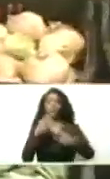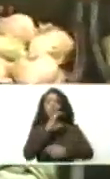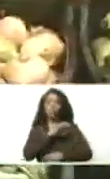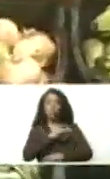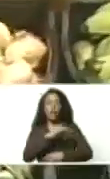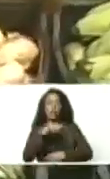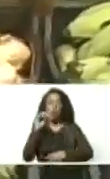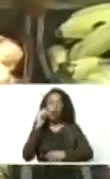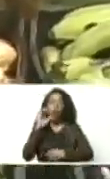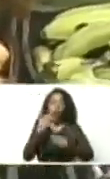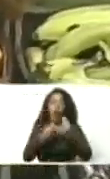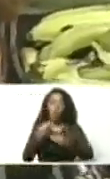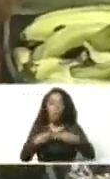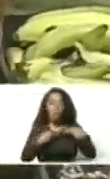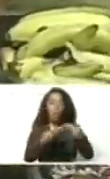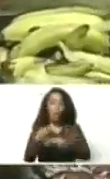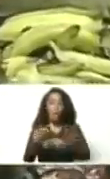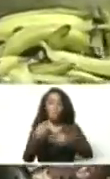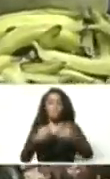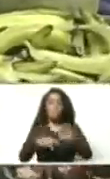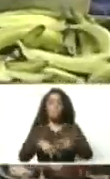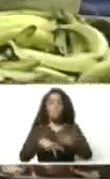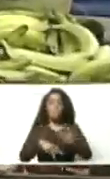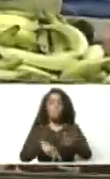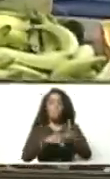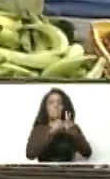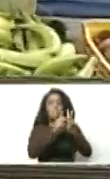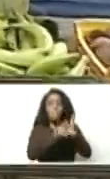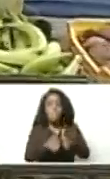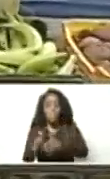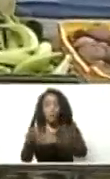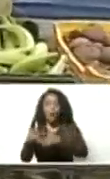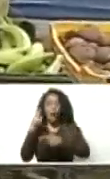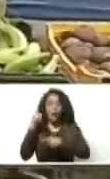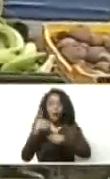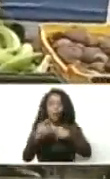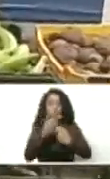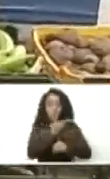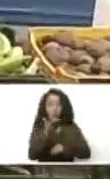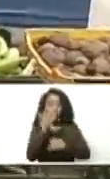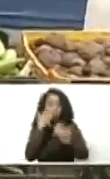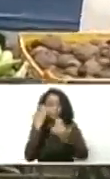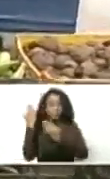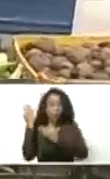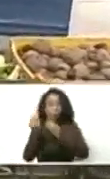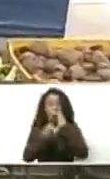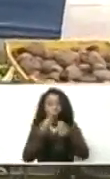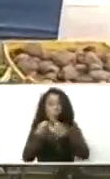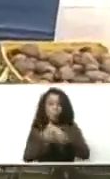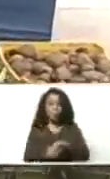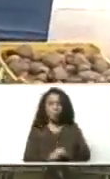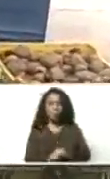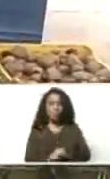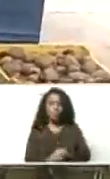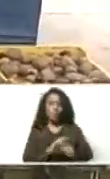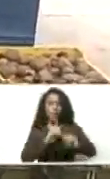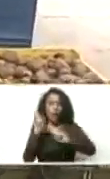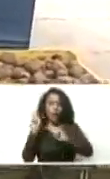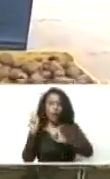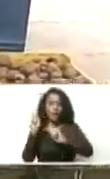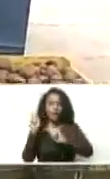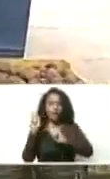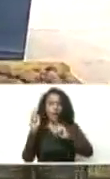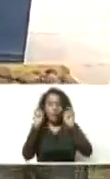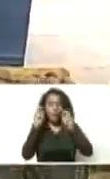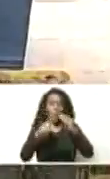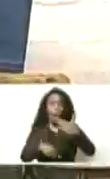consumo, presidente. La planificación como base de todo de esto que usted está viendo acá. En ese tema, el plan que